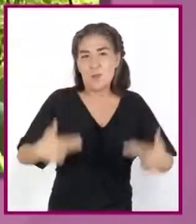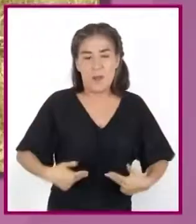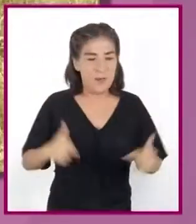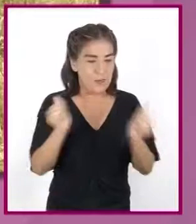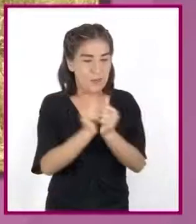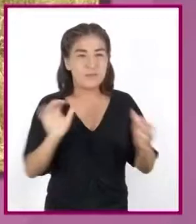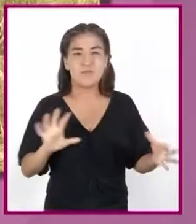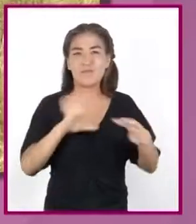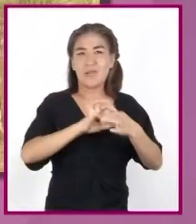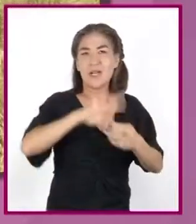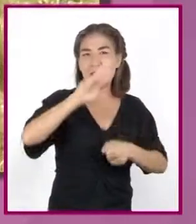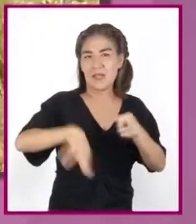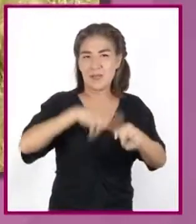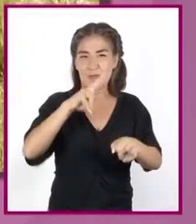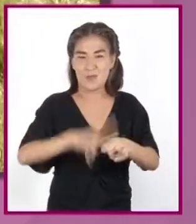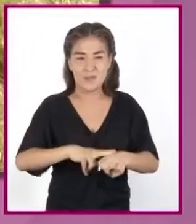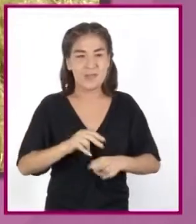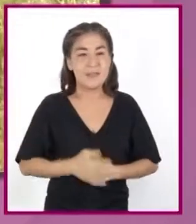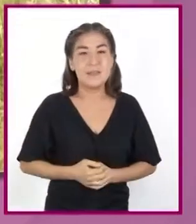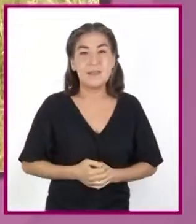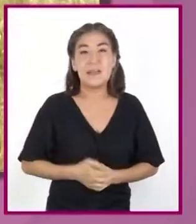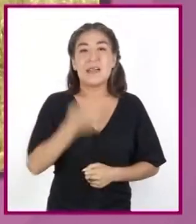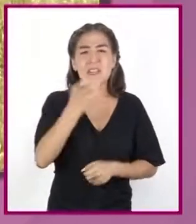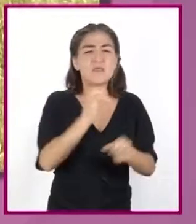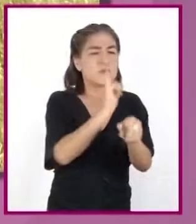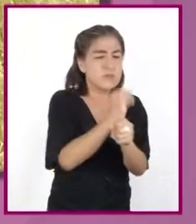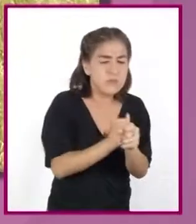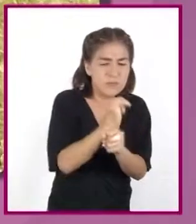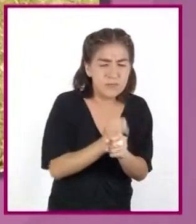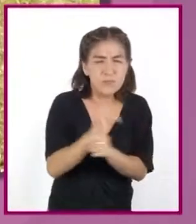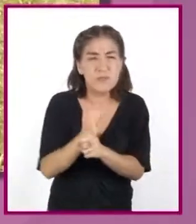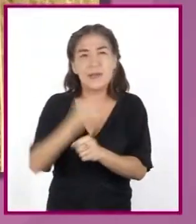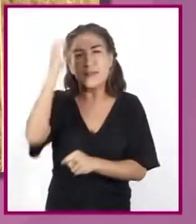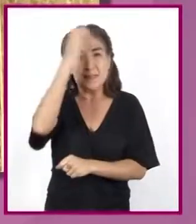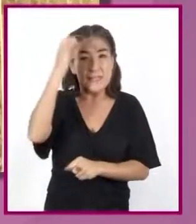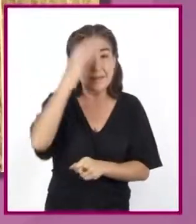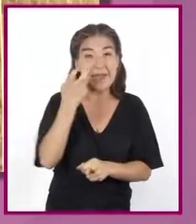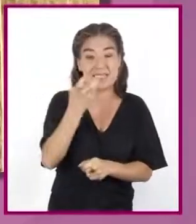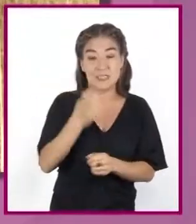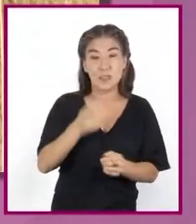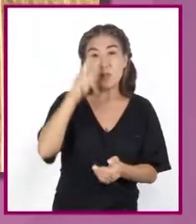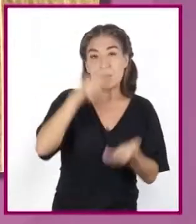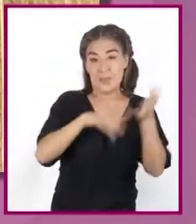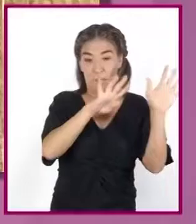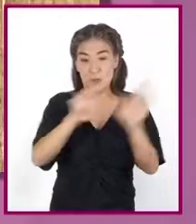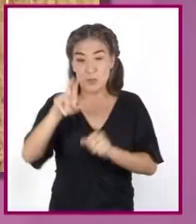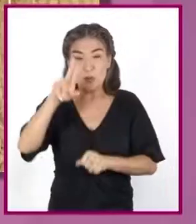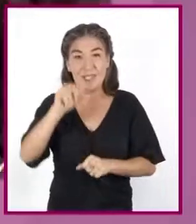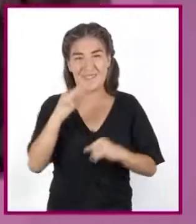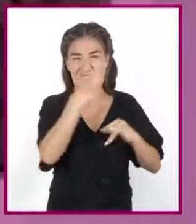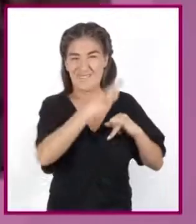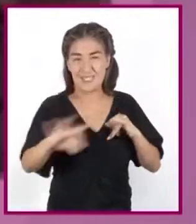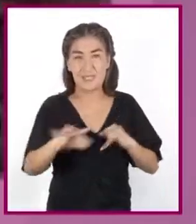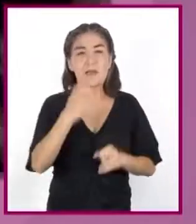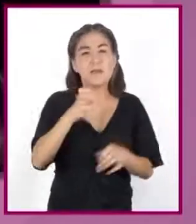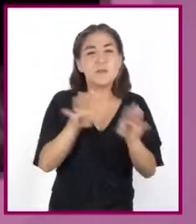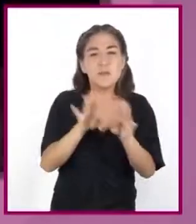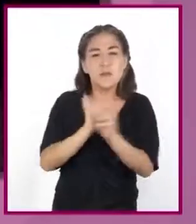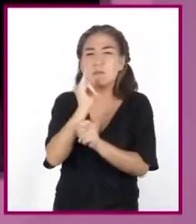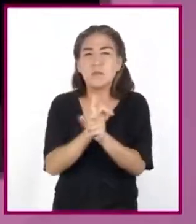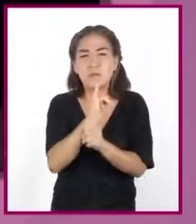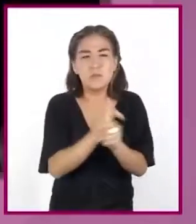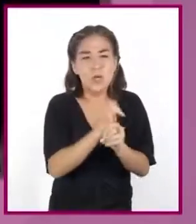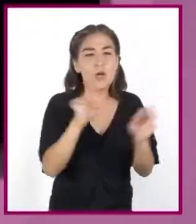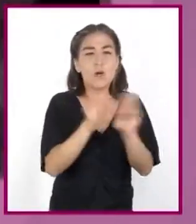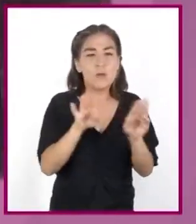naturaleza. Después de varios siglos de investigación científica, a finales de los años 80, se reunió y comparó la información biológica